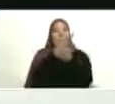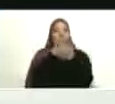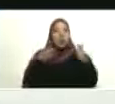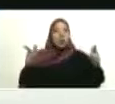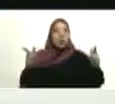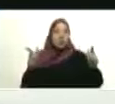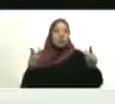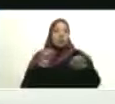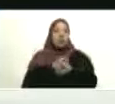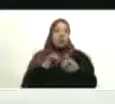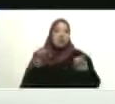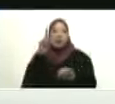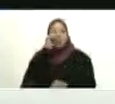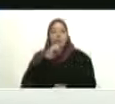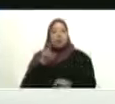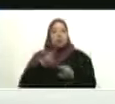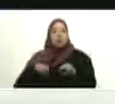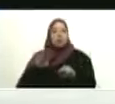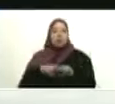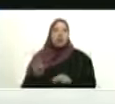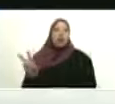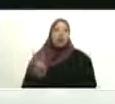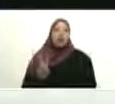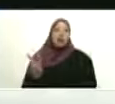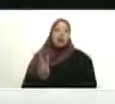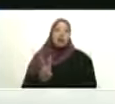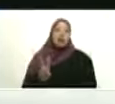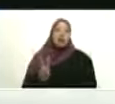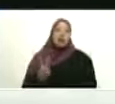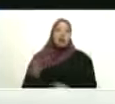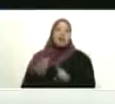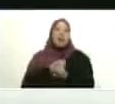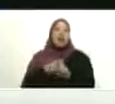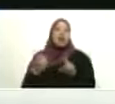ustedes, niños y niñas de Venezuela. Para eso estamos luchando.